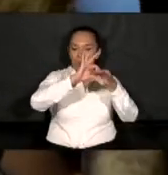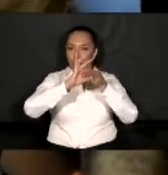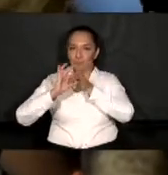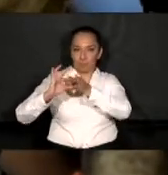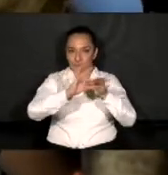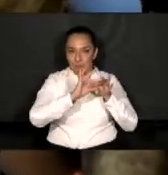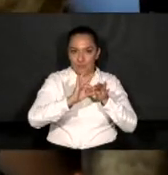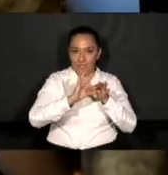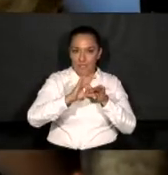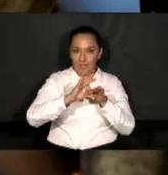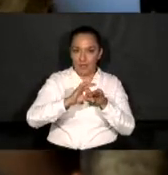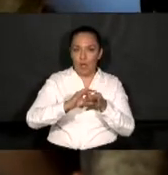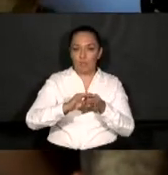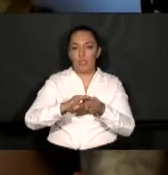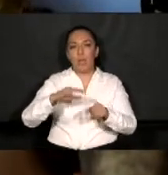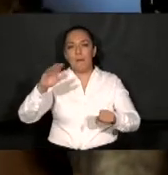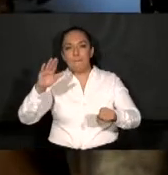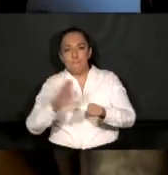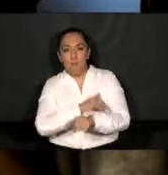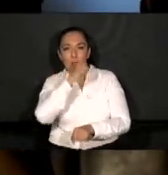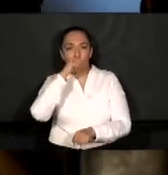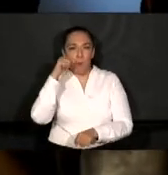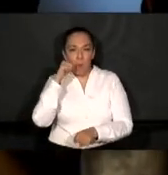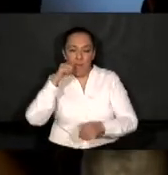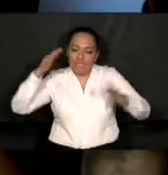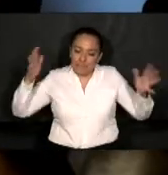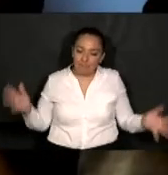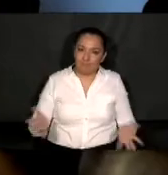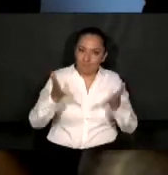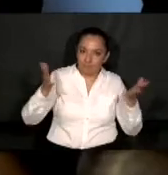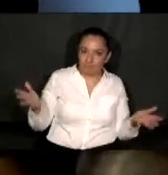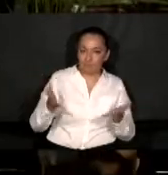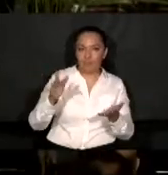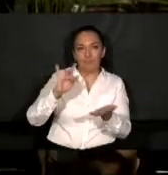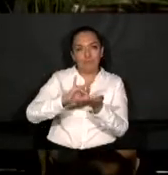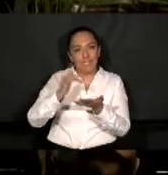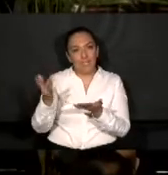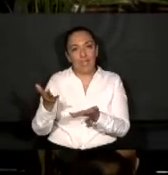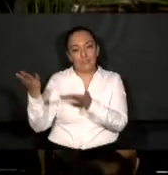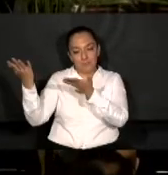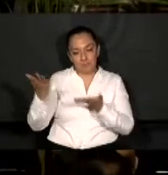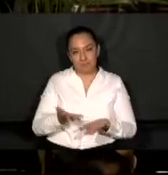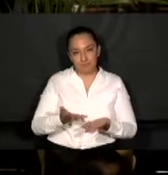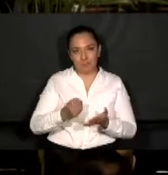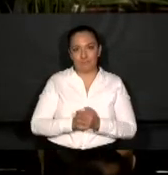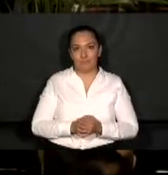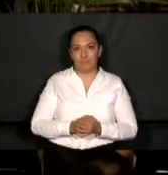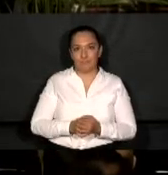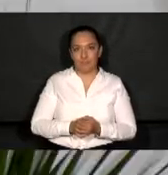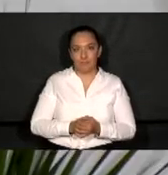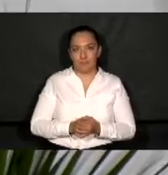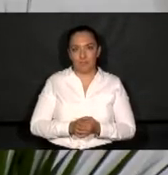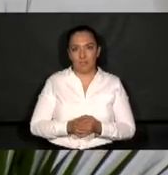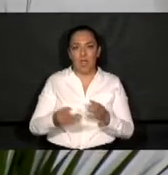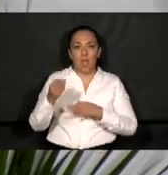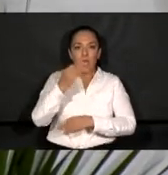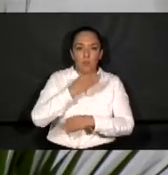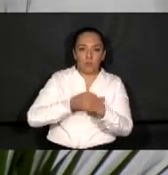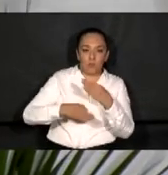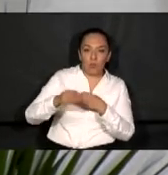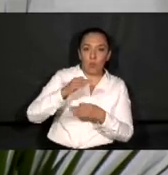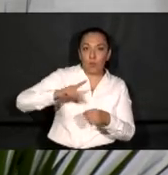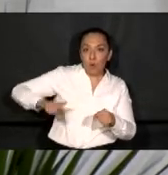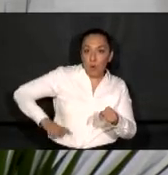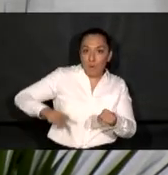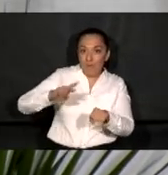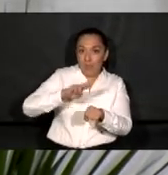Vamos a echarnos para adelante. Claro, gracias. Gracias por recibirnos también. A los gobernadores